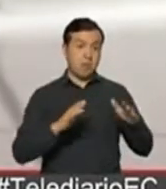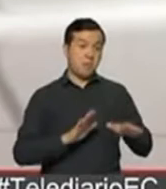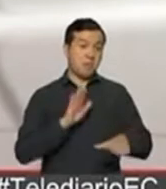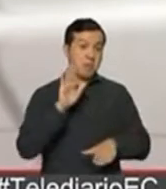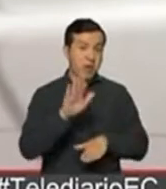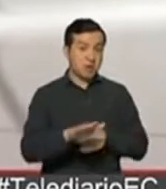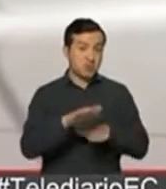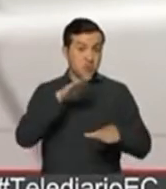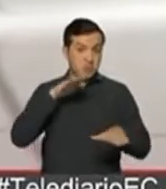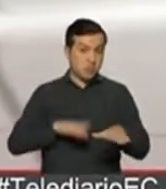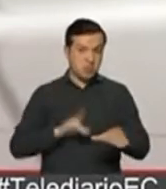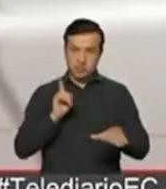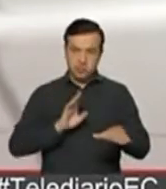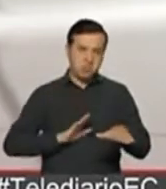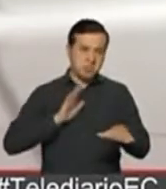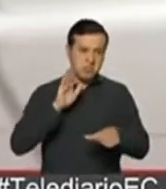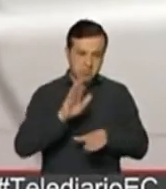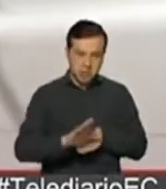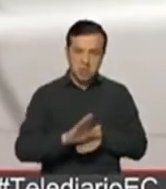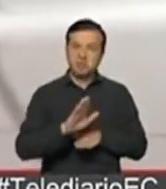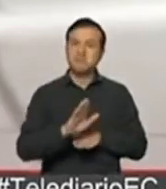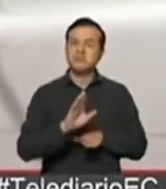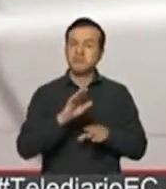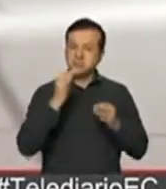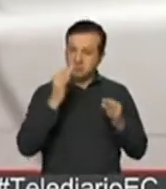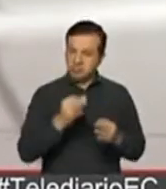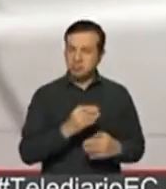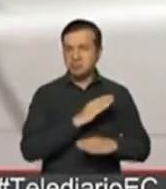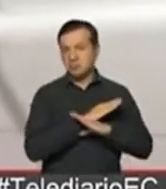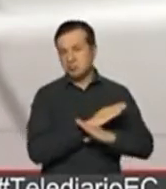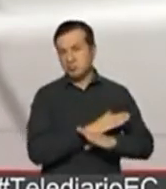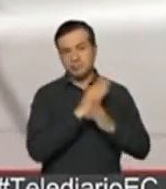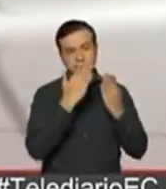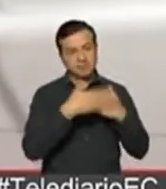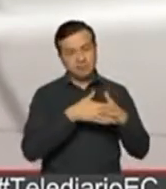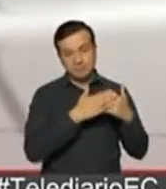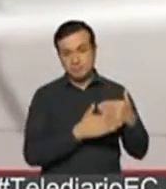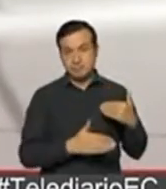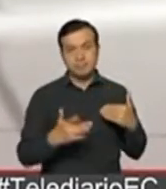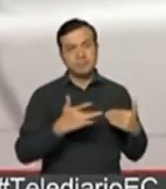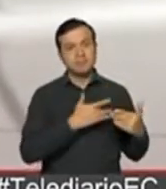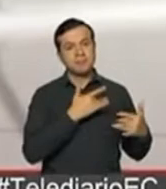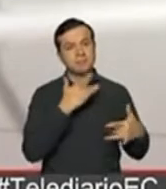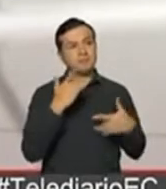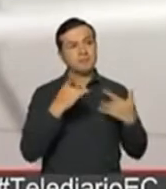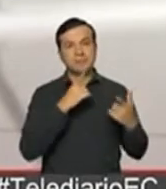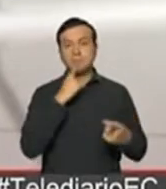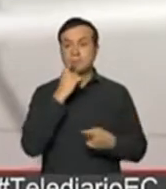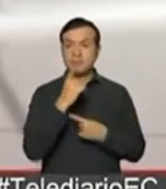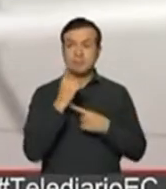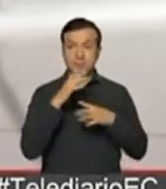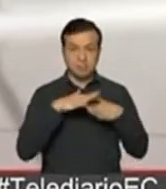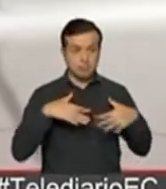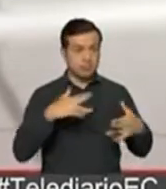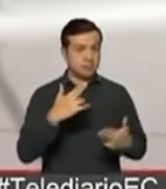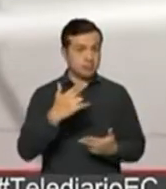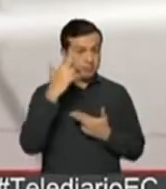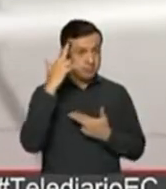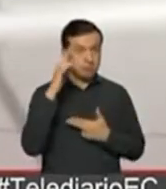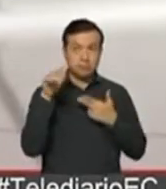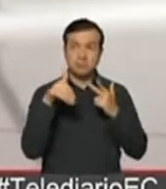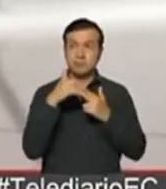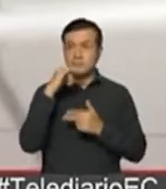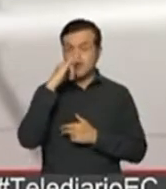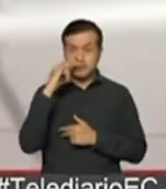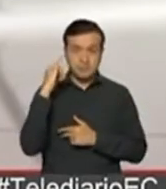un hito un principio y un fin y que nos impulsó tanto en la trinchera como a todos